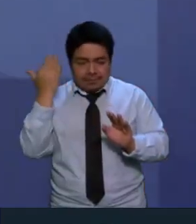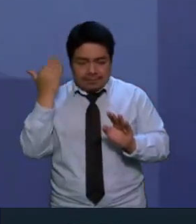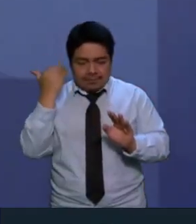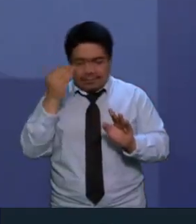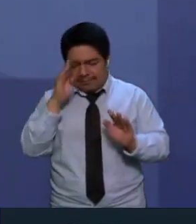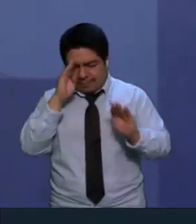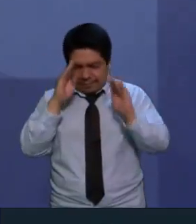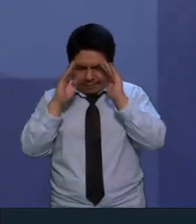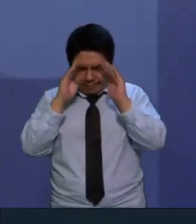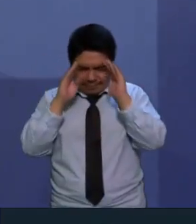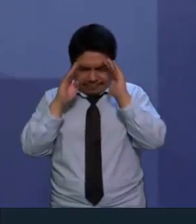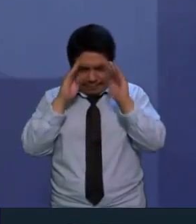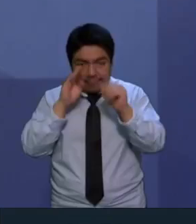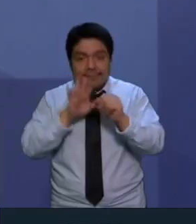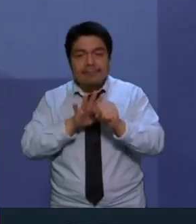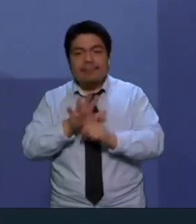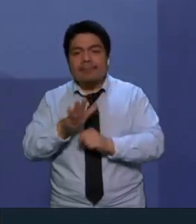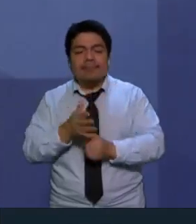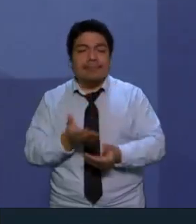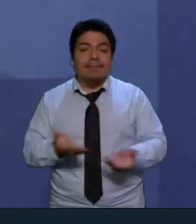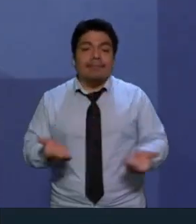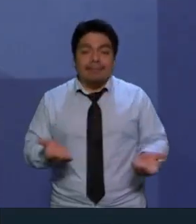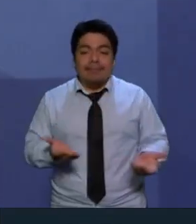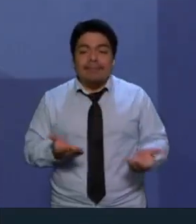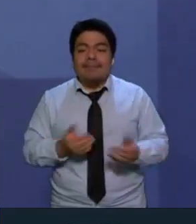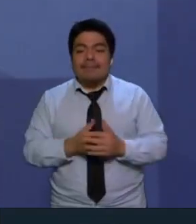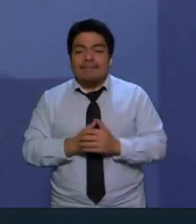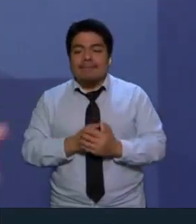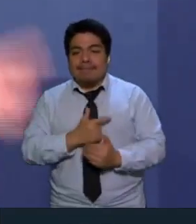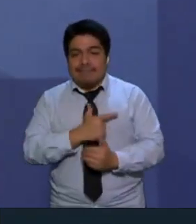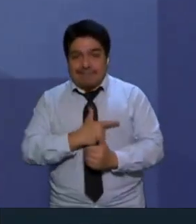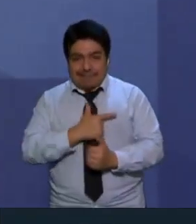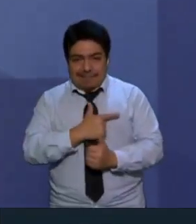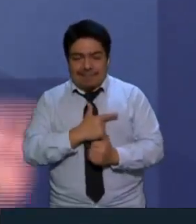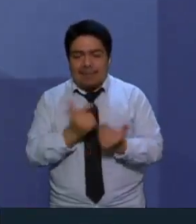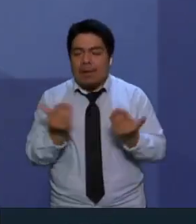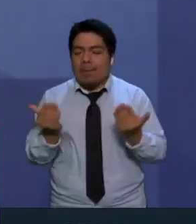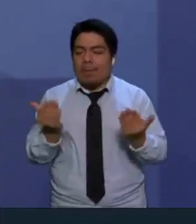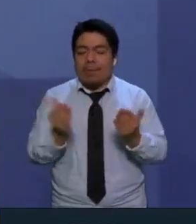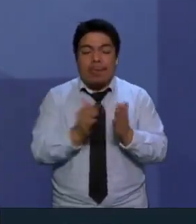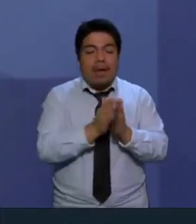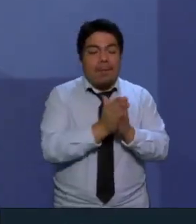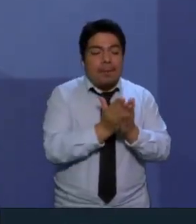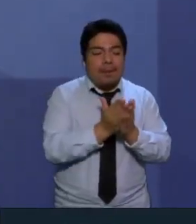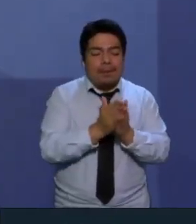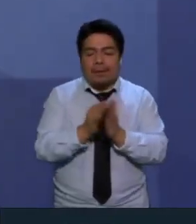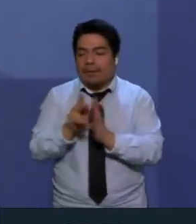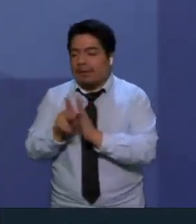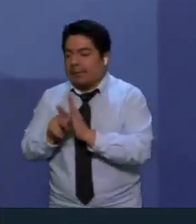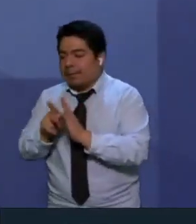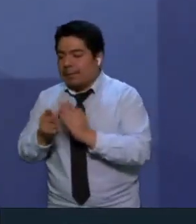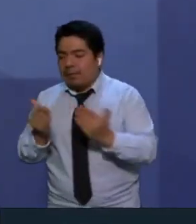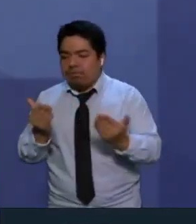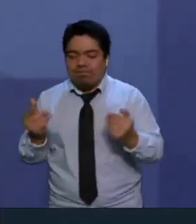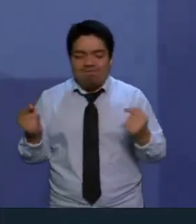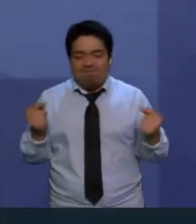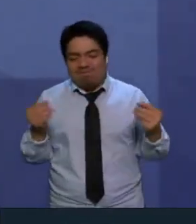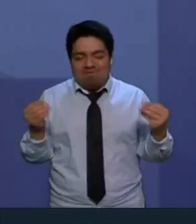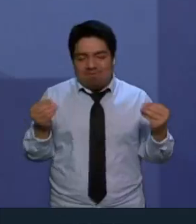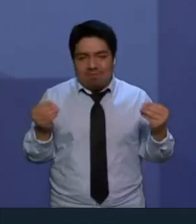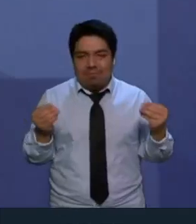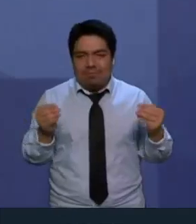pensando desde hace tiempo, ¿no? No sé, nos encanta esto de comparar el libro y la película. Ajá. Y siempre hay muchos debates sobre